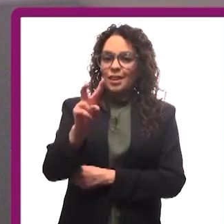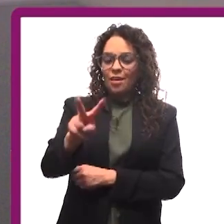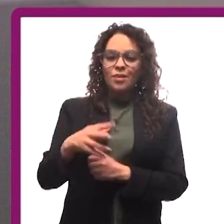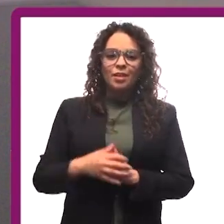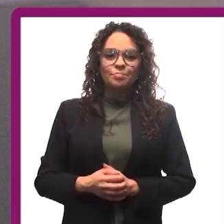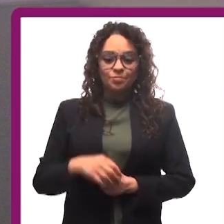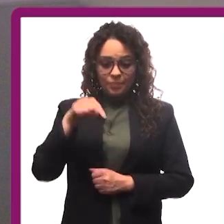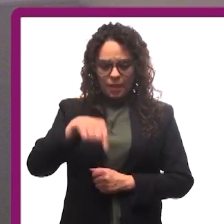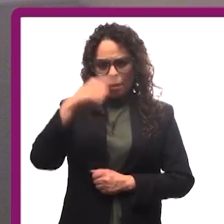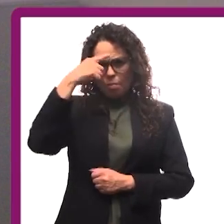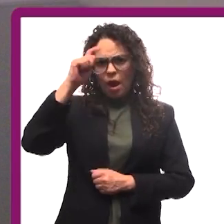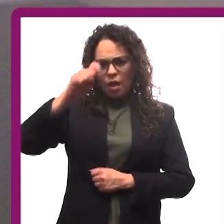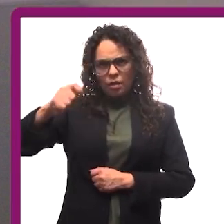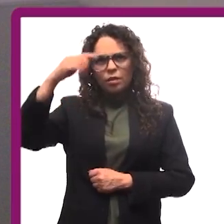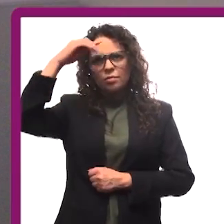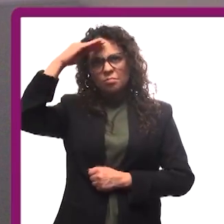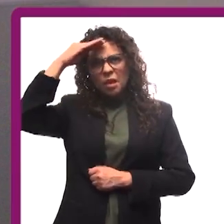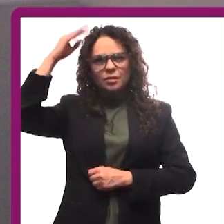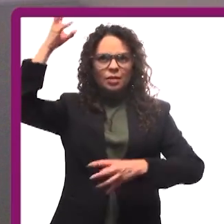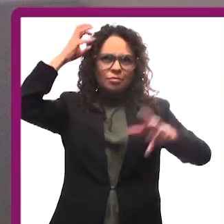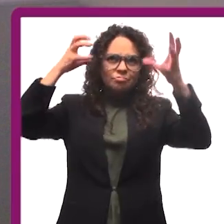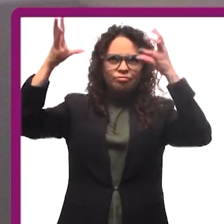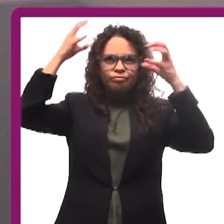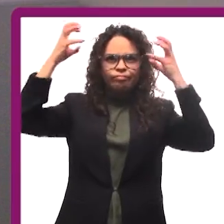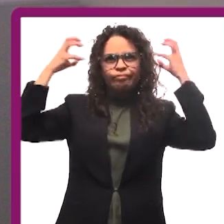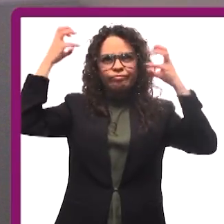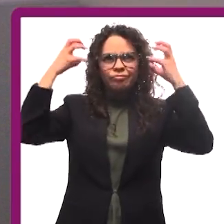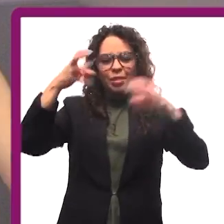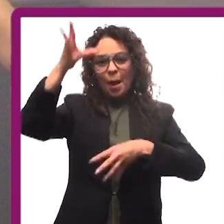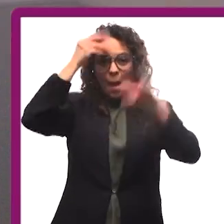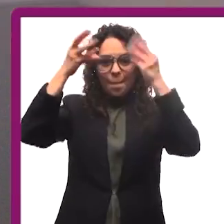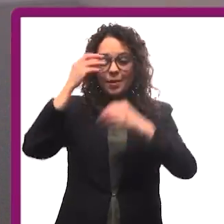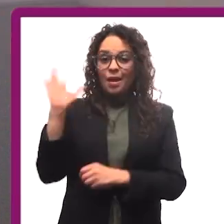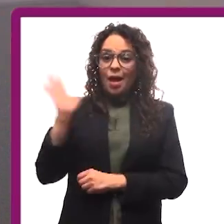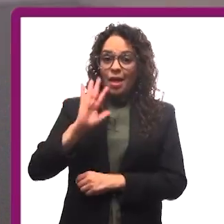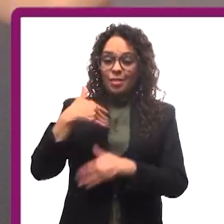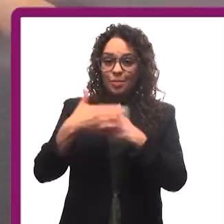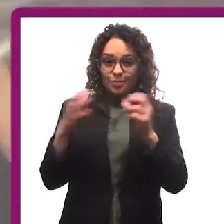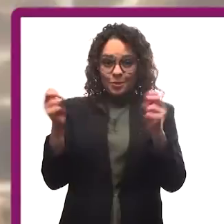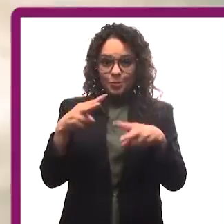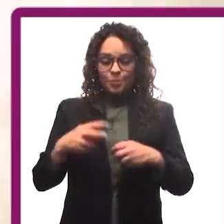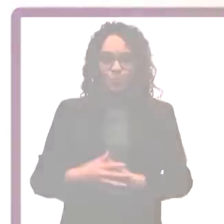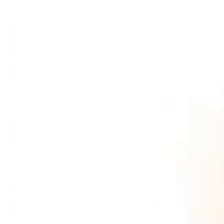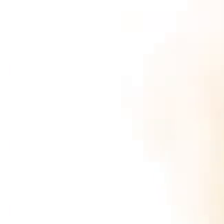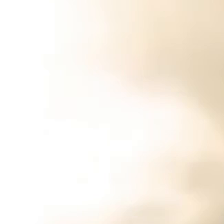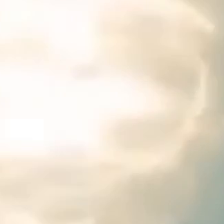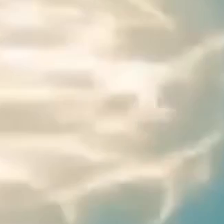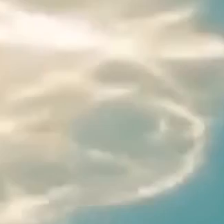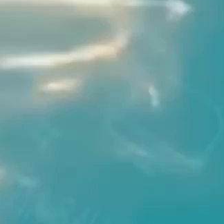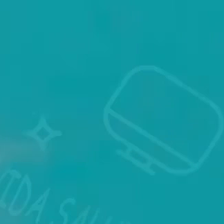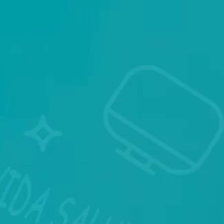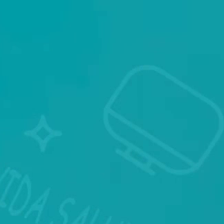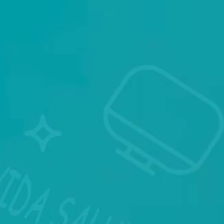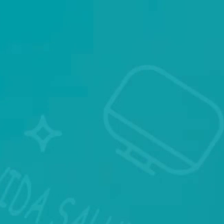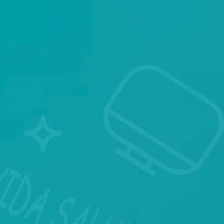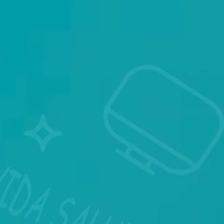TV, un espacio de reflexión y construcción de conocimiento. Adiós. Hasta la próxima.